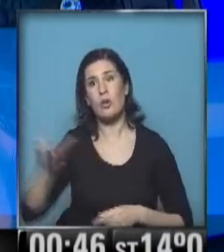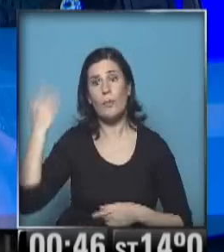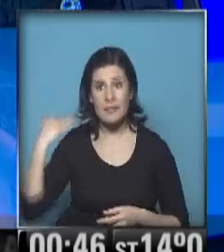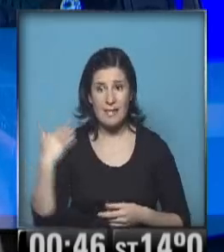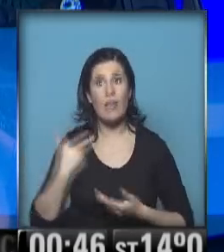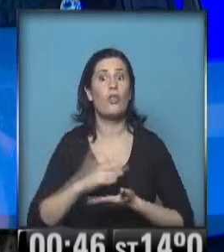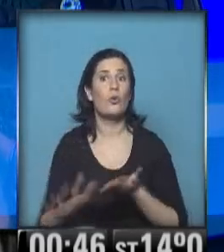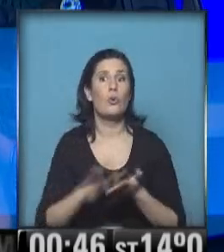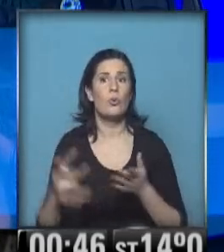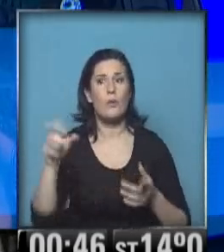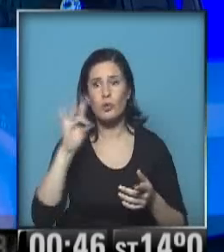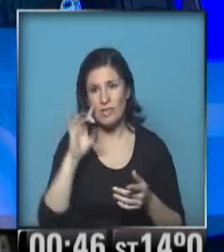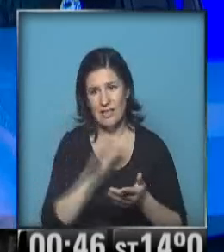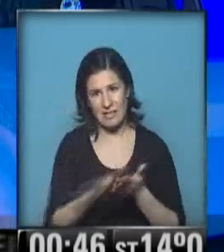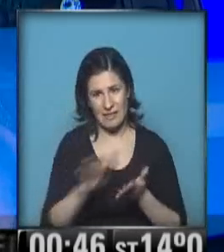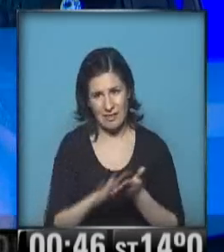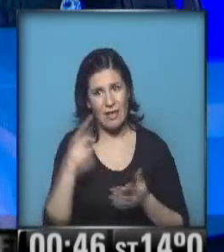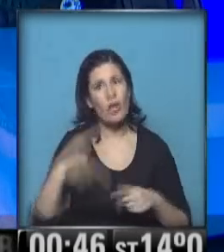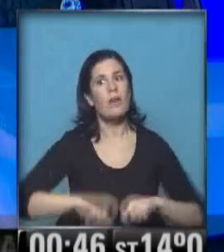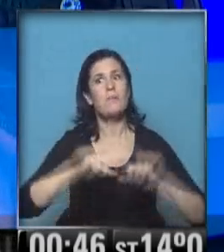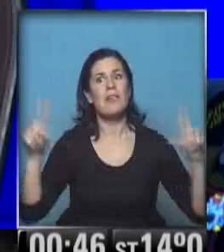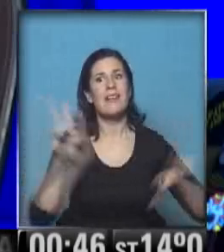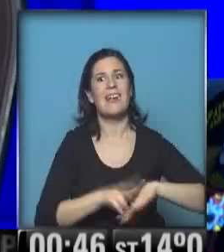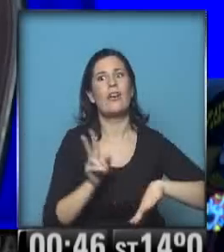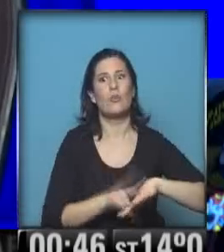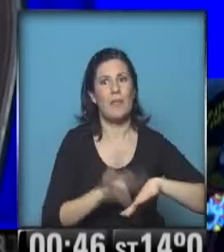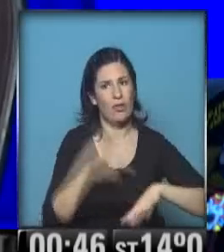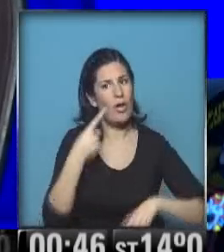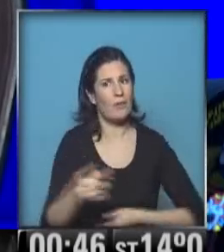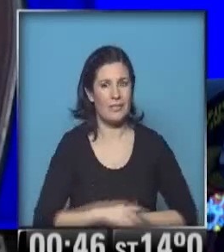nuevo disco Paladar Negro. Hoy te la recomiendo acá en Visión 7 Rock. Conocelas.